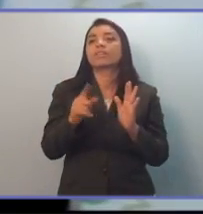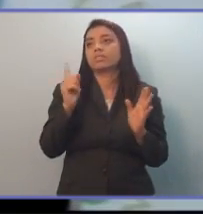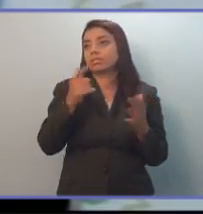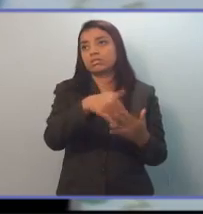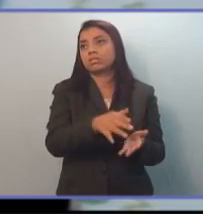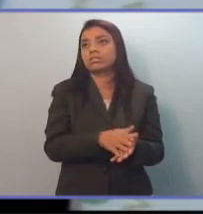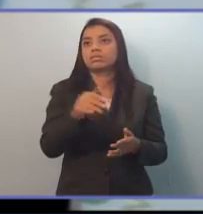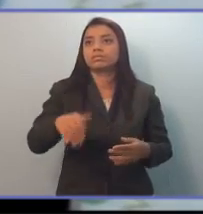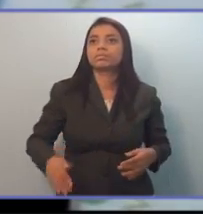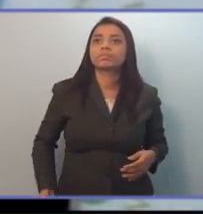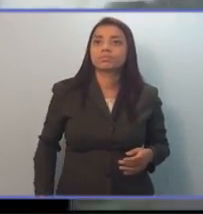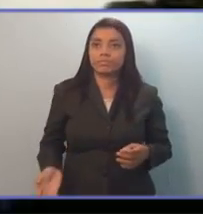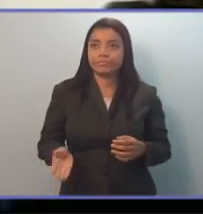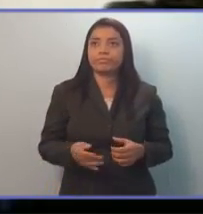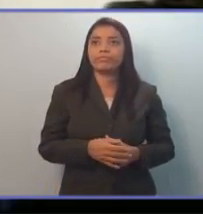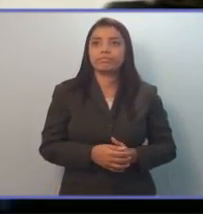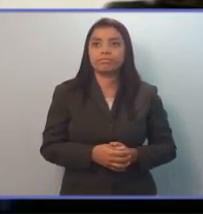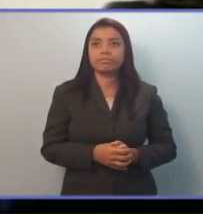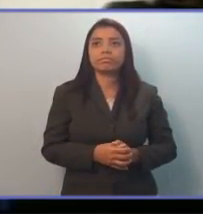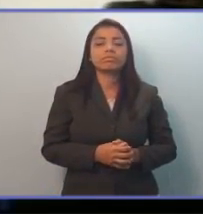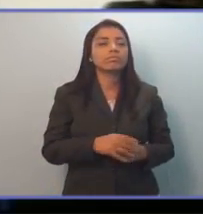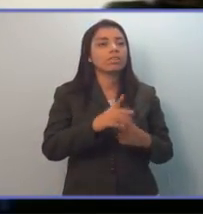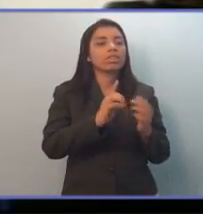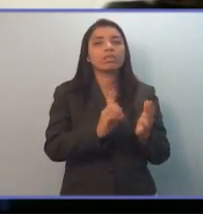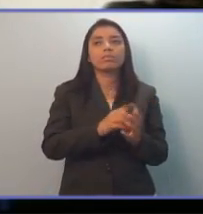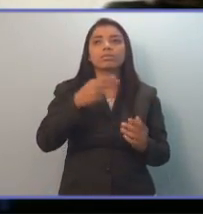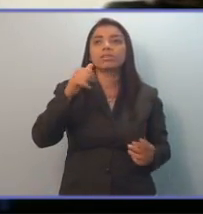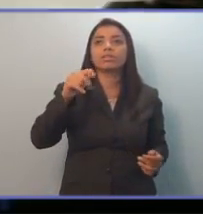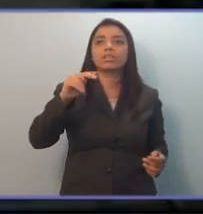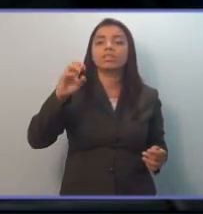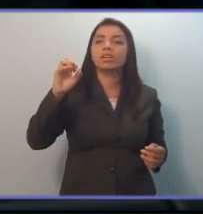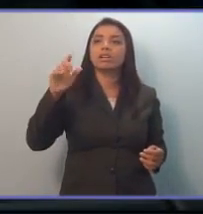archivan. Bien. Diputado Handel.